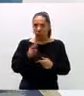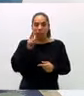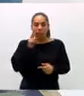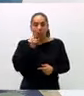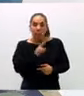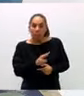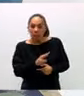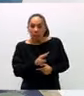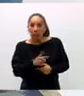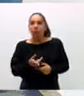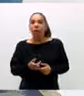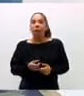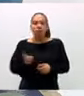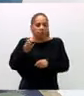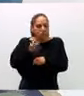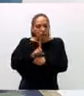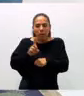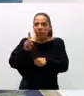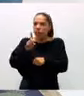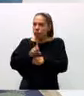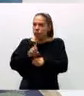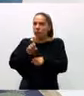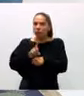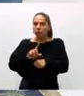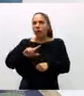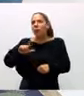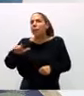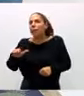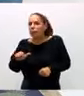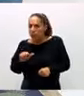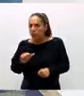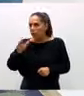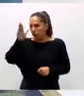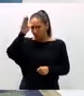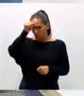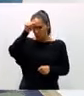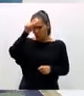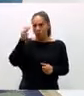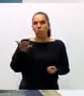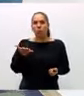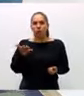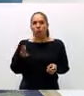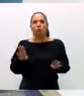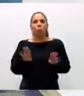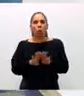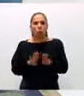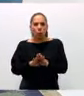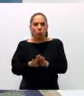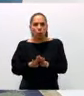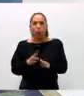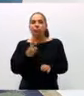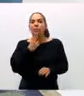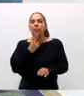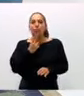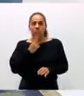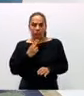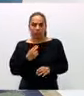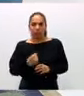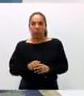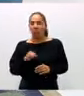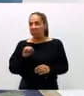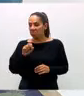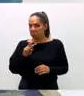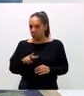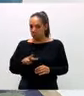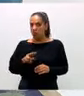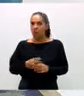presentan en el aula, en la escuela, en el entorno o con las familias y veamos precisamente cuál se